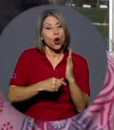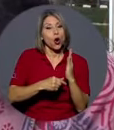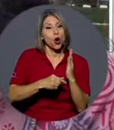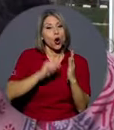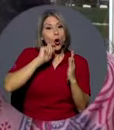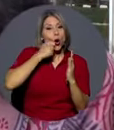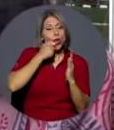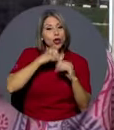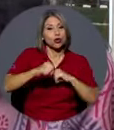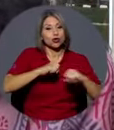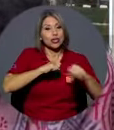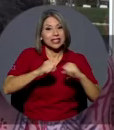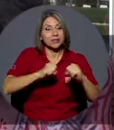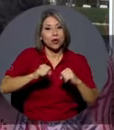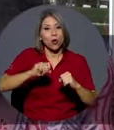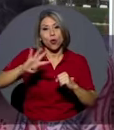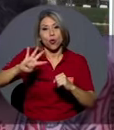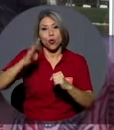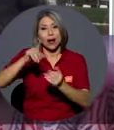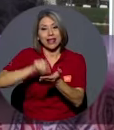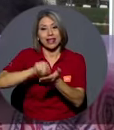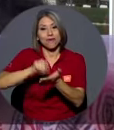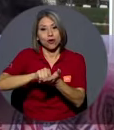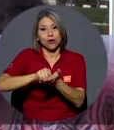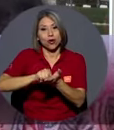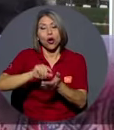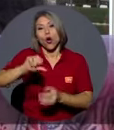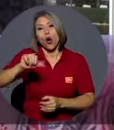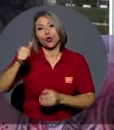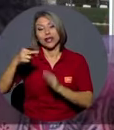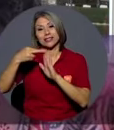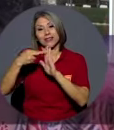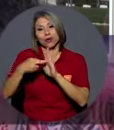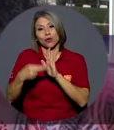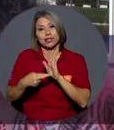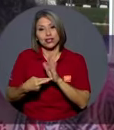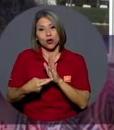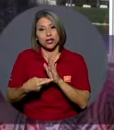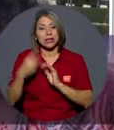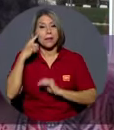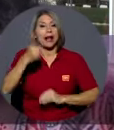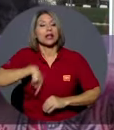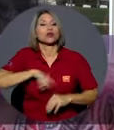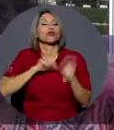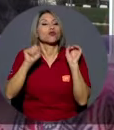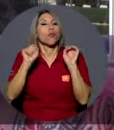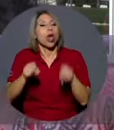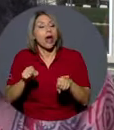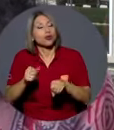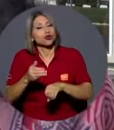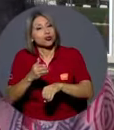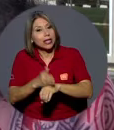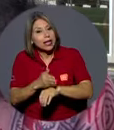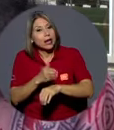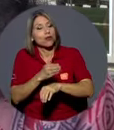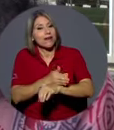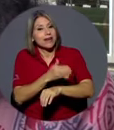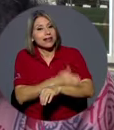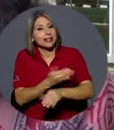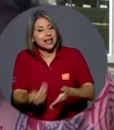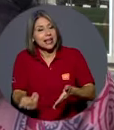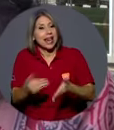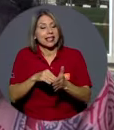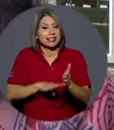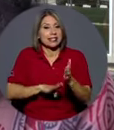cuarta edición y otras regulaciones que nos permitirían tener una resiliencia